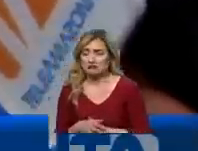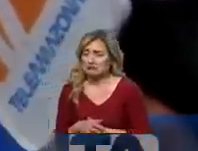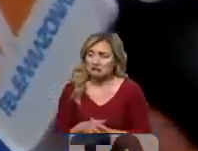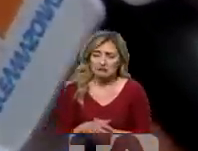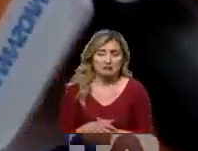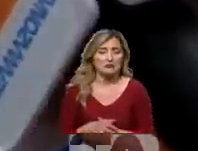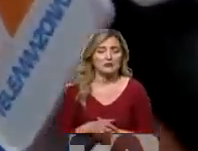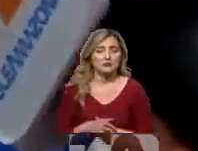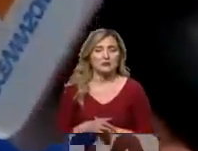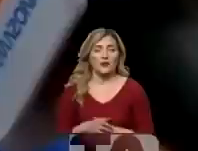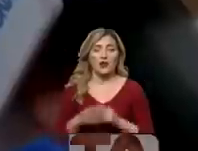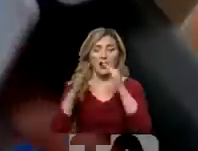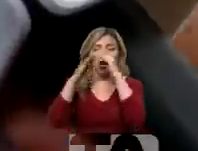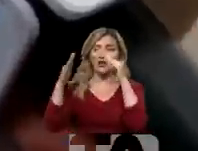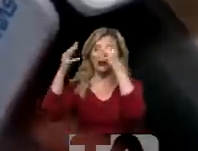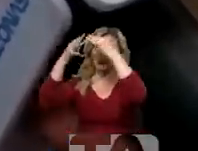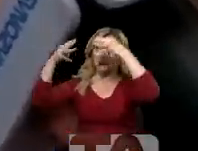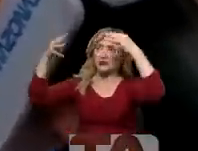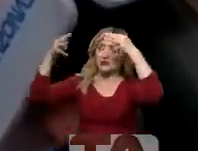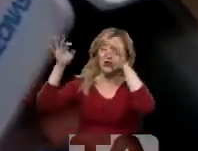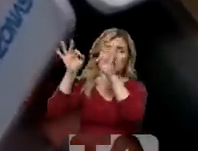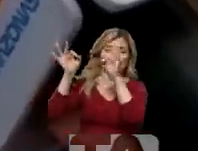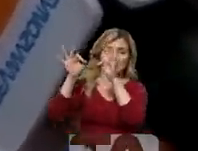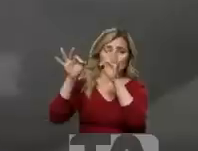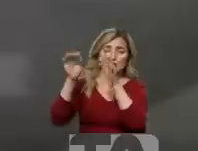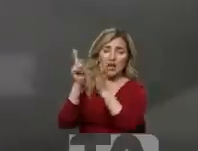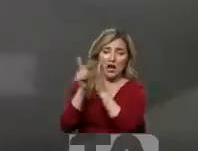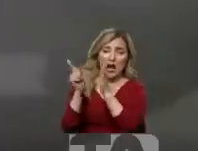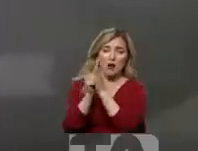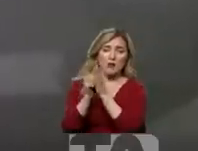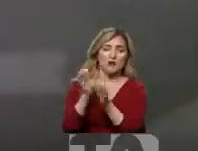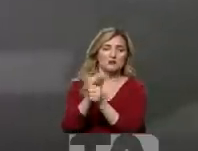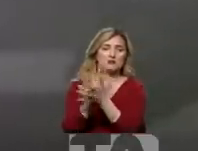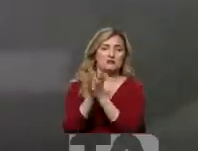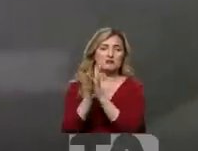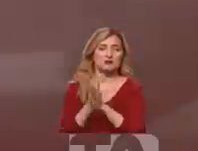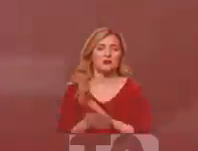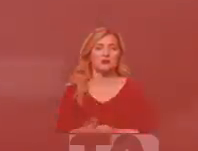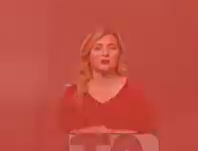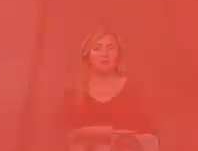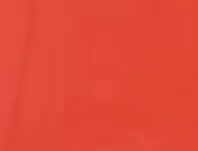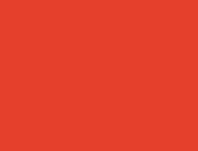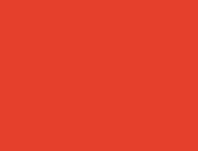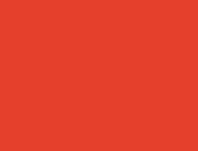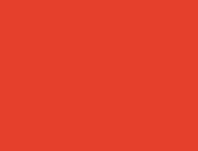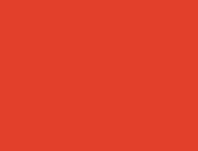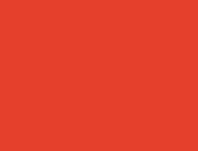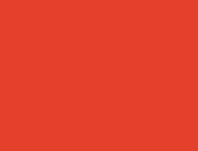cercado eléctrico, tengo alarma, pero aún así uno está inseguro. Catalina García, 24 horas.